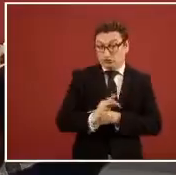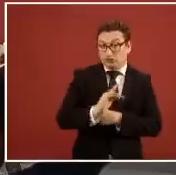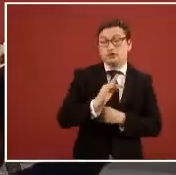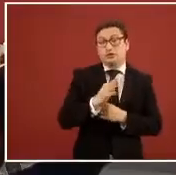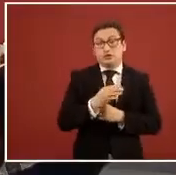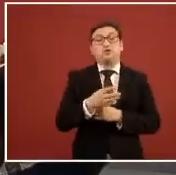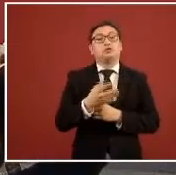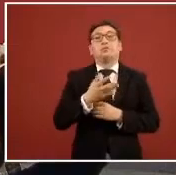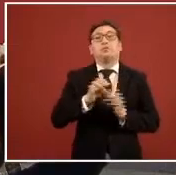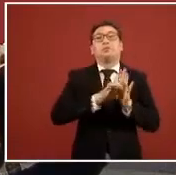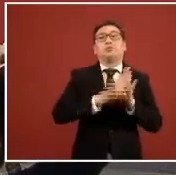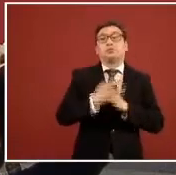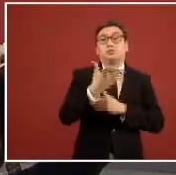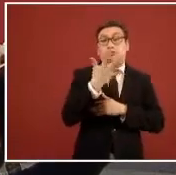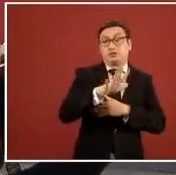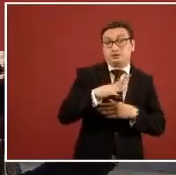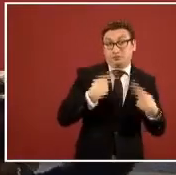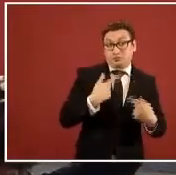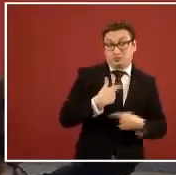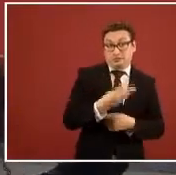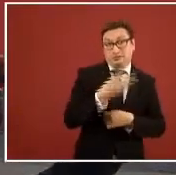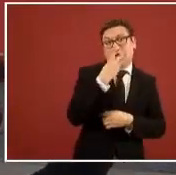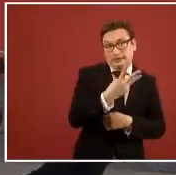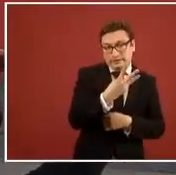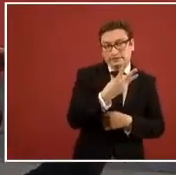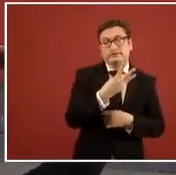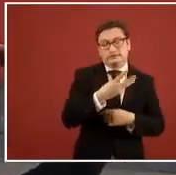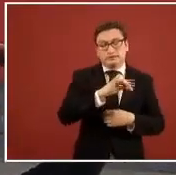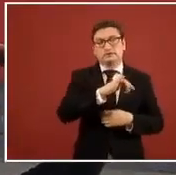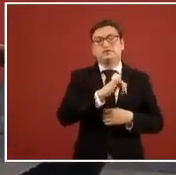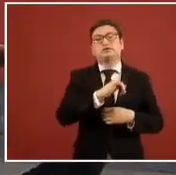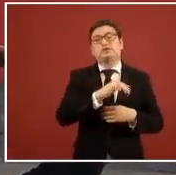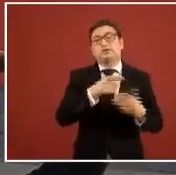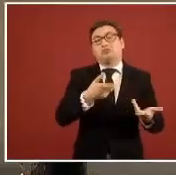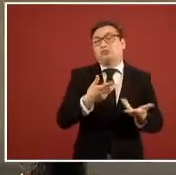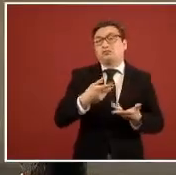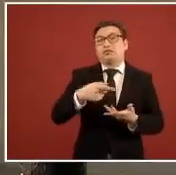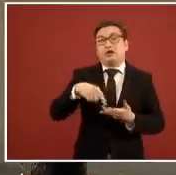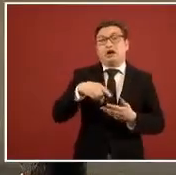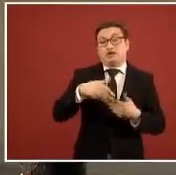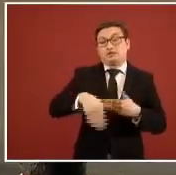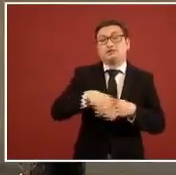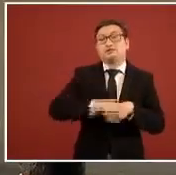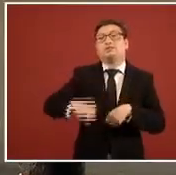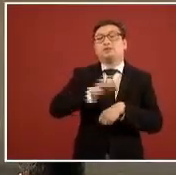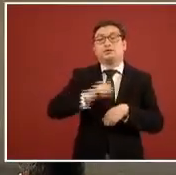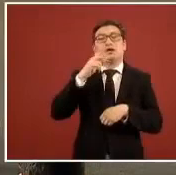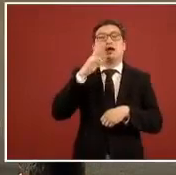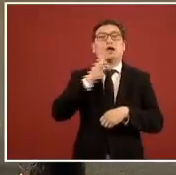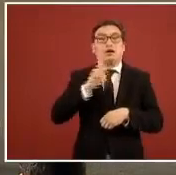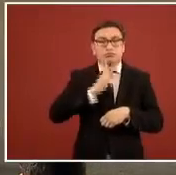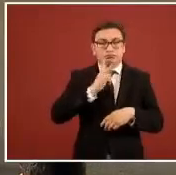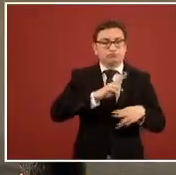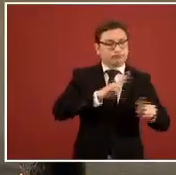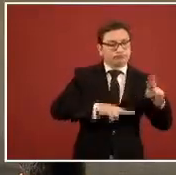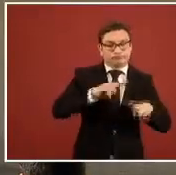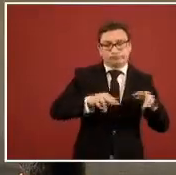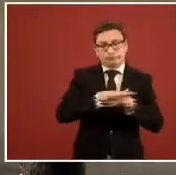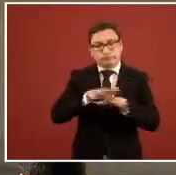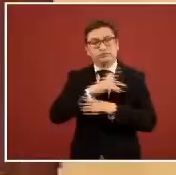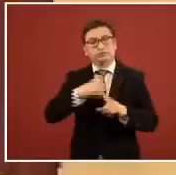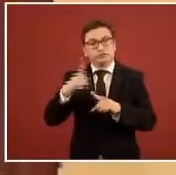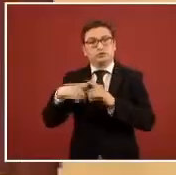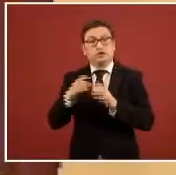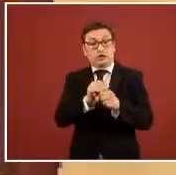sea, 3 de cada 10 personas. Vamos a ver esta semana cómo se actualiza este dato, pero entonces ya con esta información podemos ver cómo